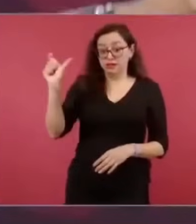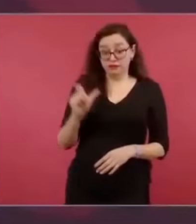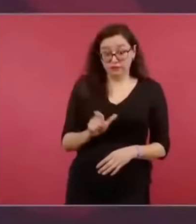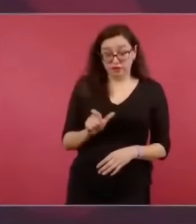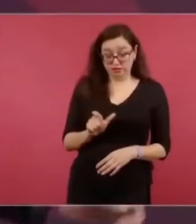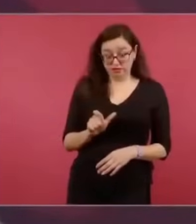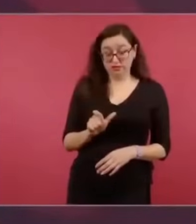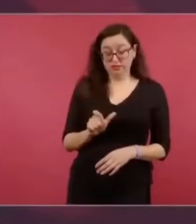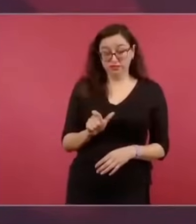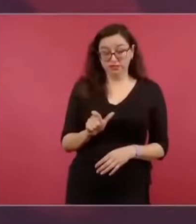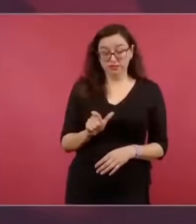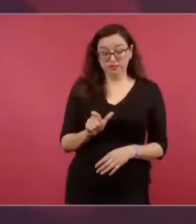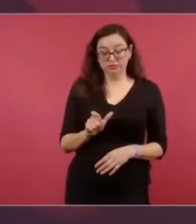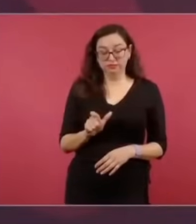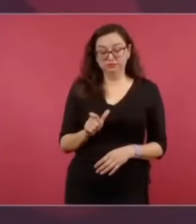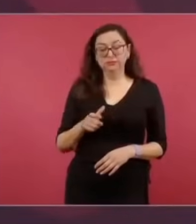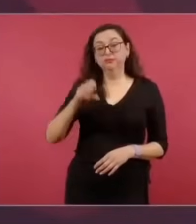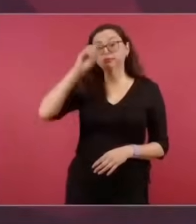el cerro